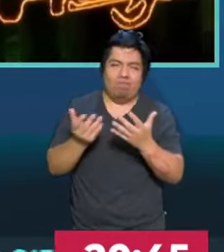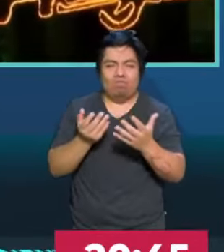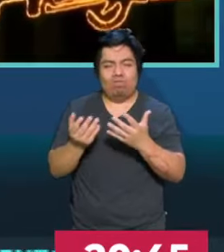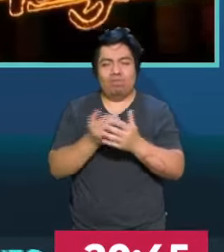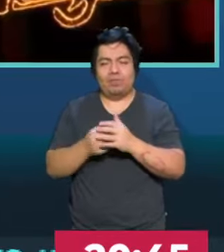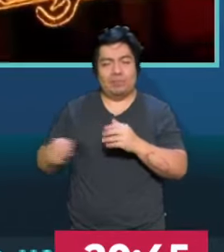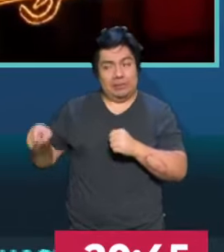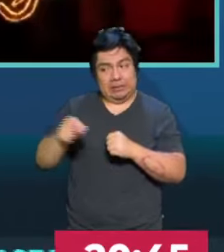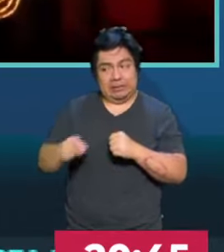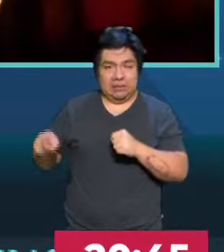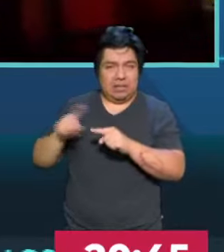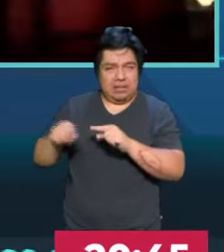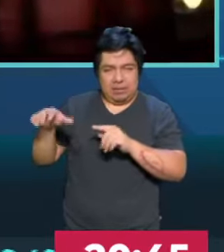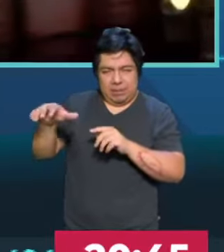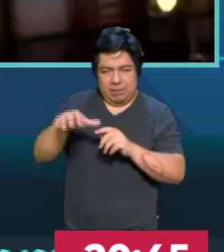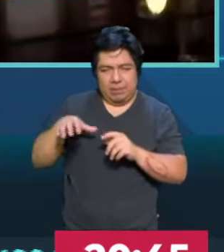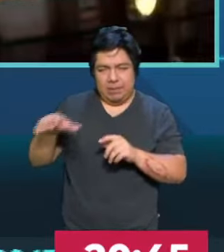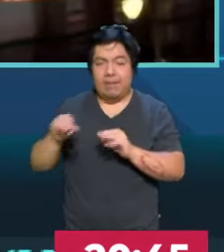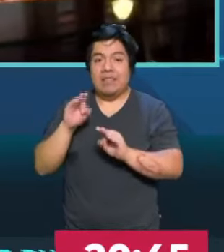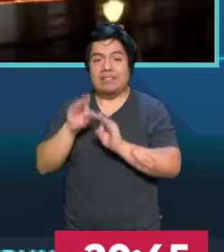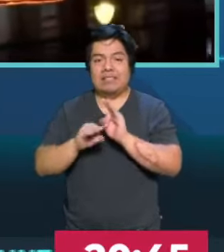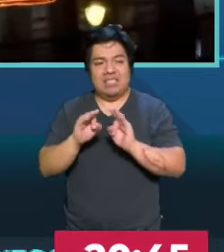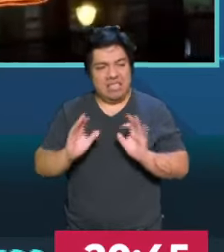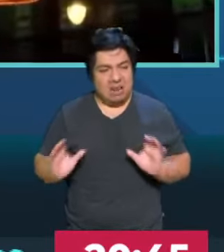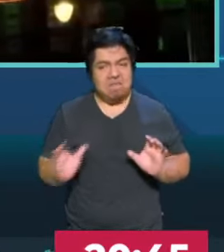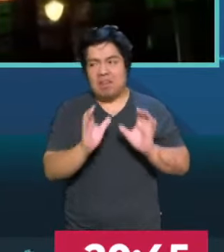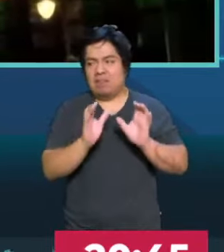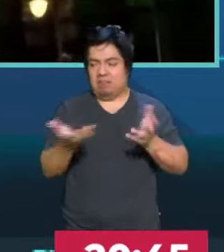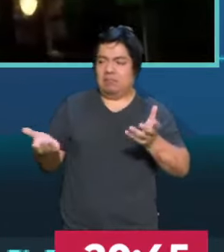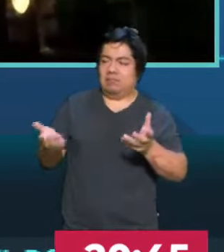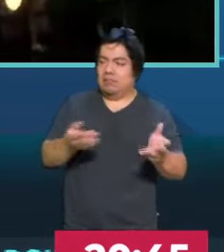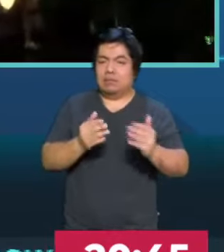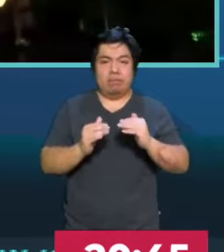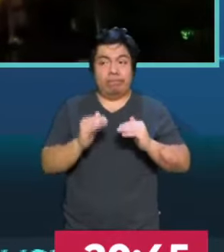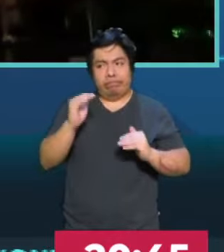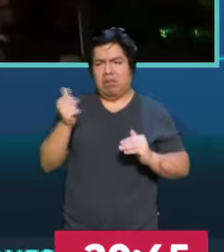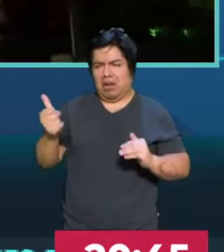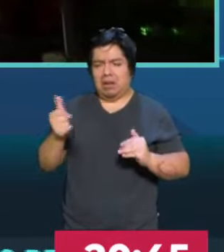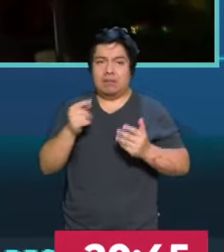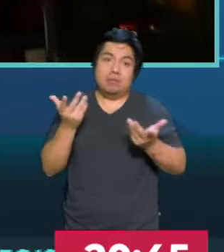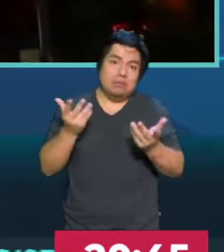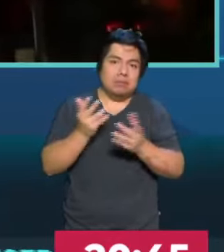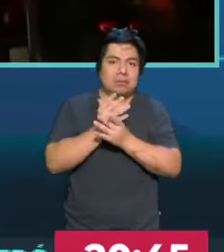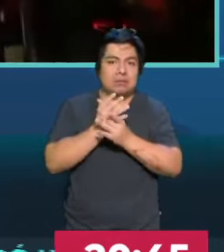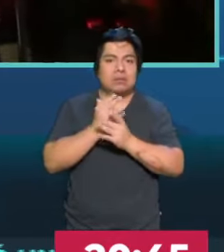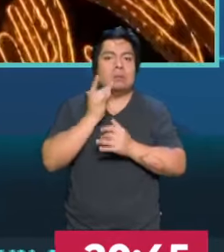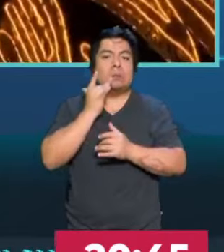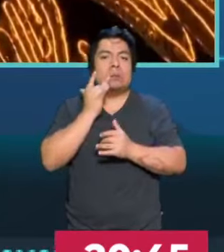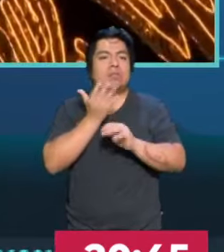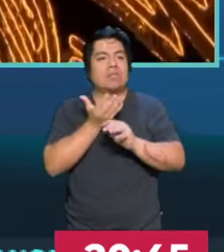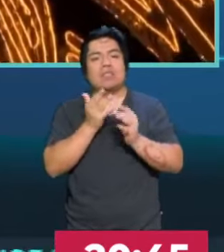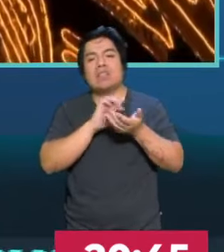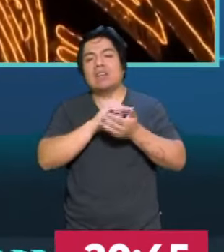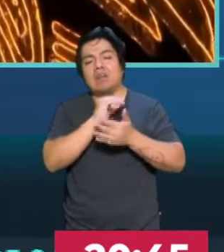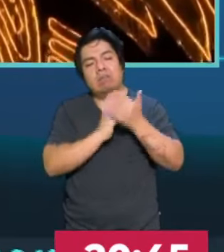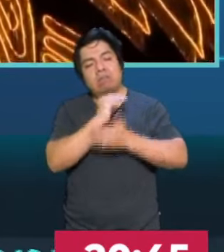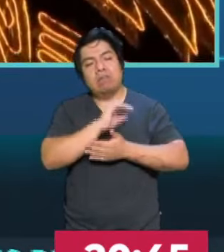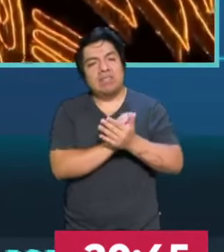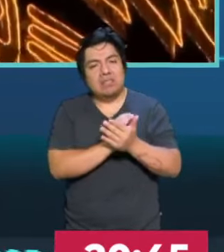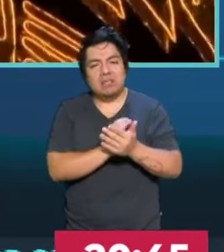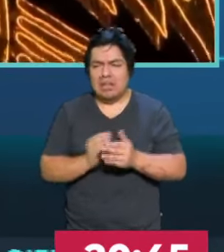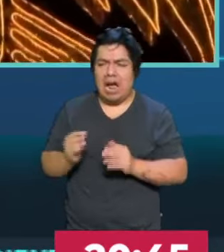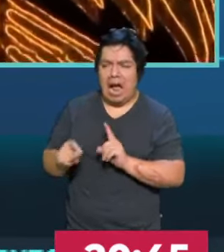aporte desde muchos sectores para exaltar la desigualdad, hablar como de que el clasismo es algo positivo cuando es una de las